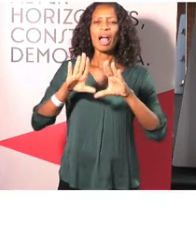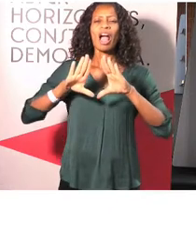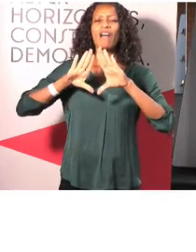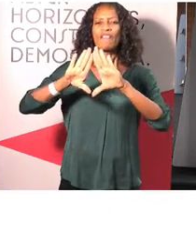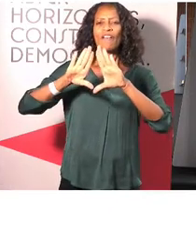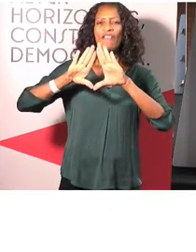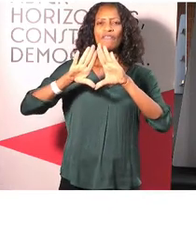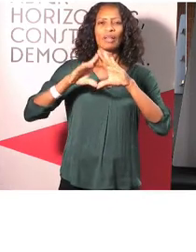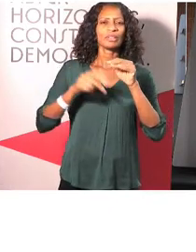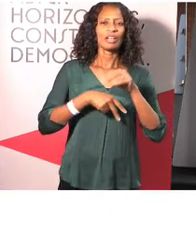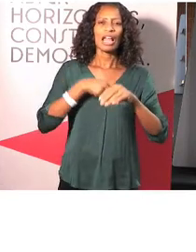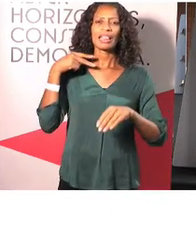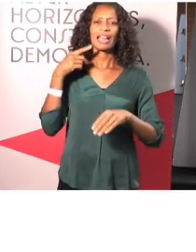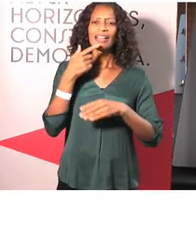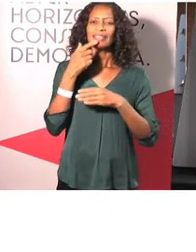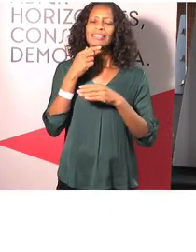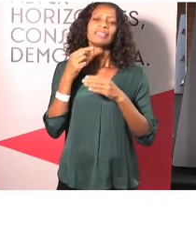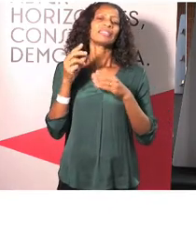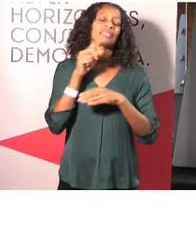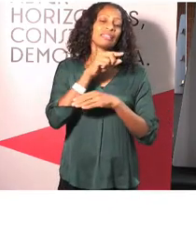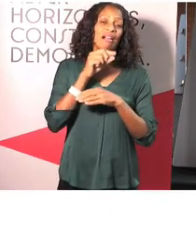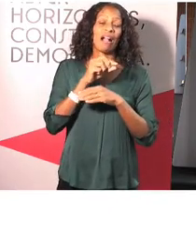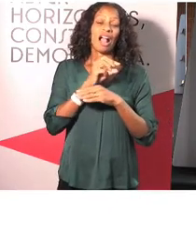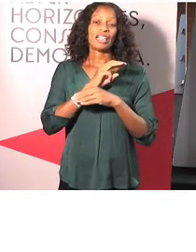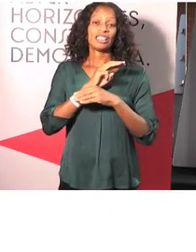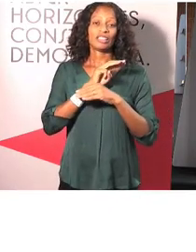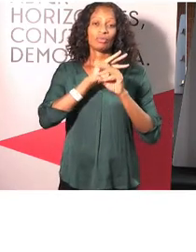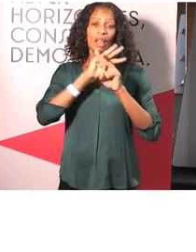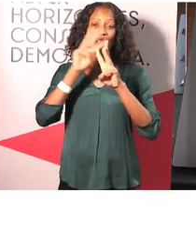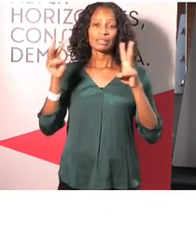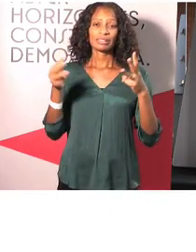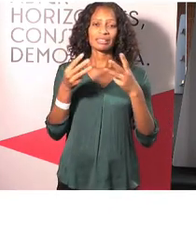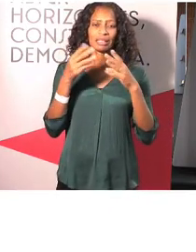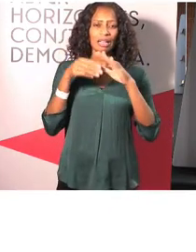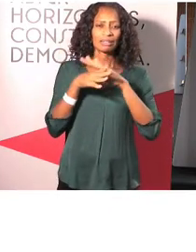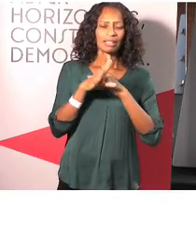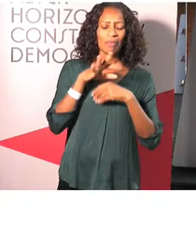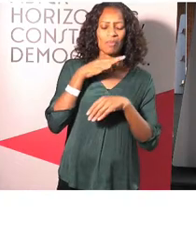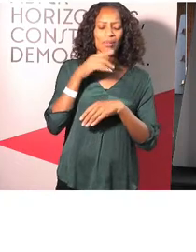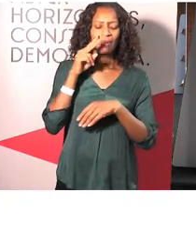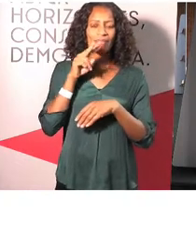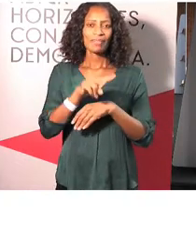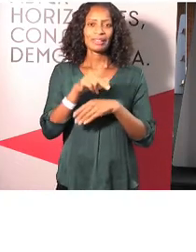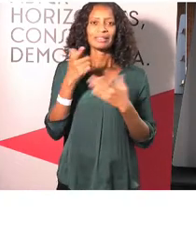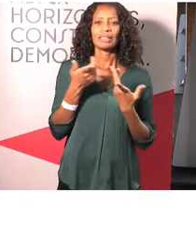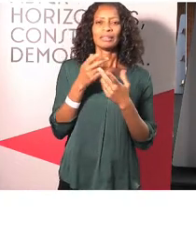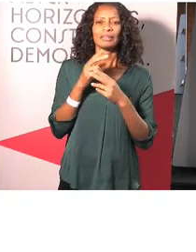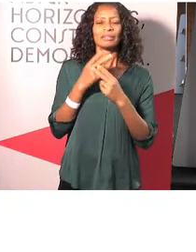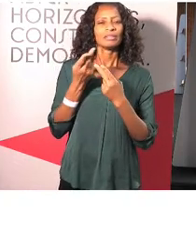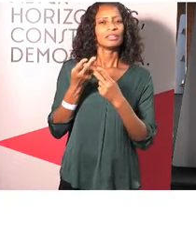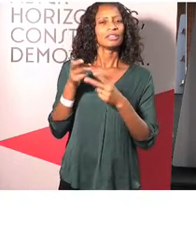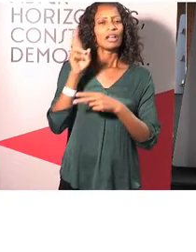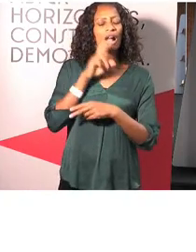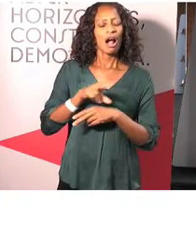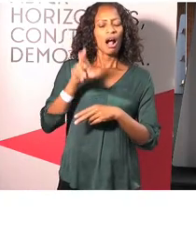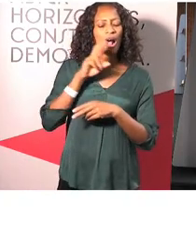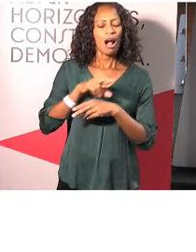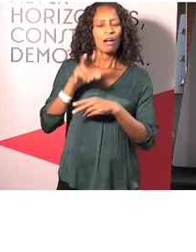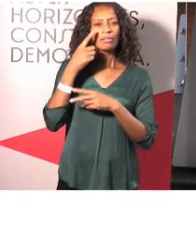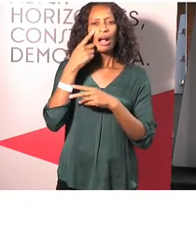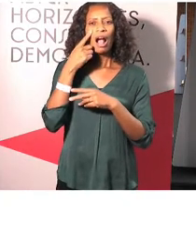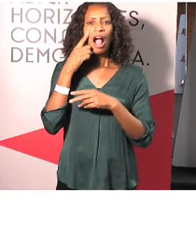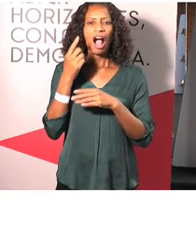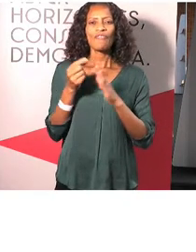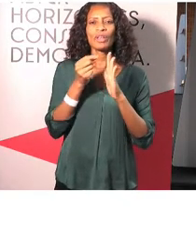dando en Internet, hay muchas apuestas, nuevos principios y revisión de los principios prodemocráticos de Internet desde una